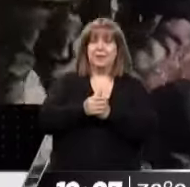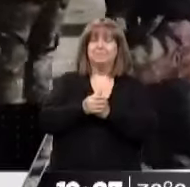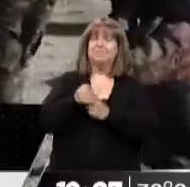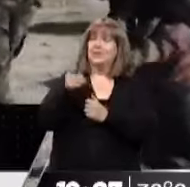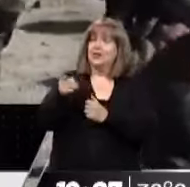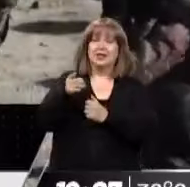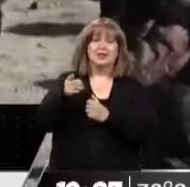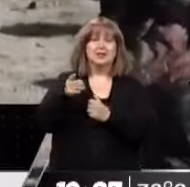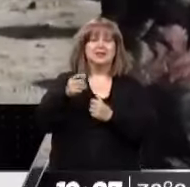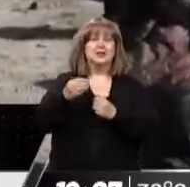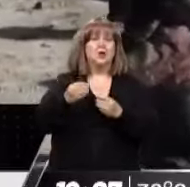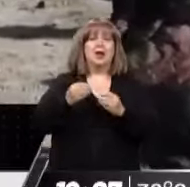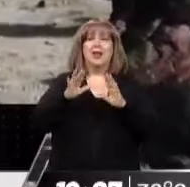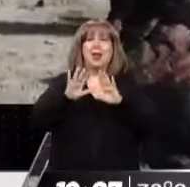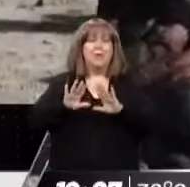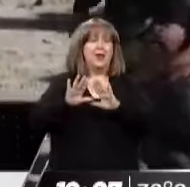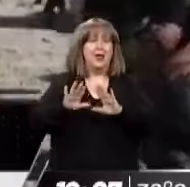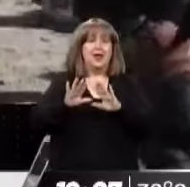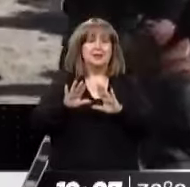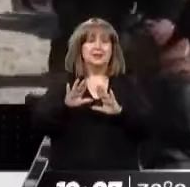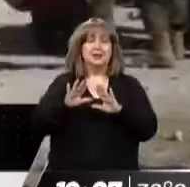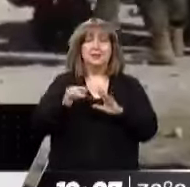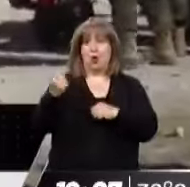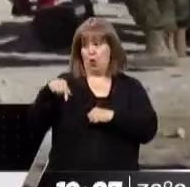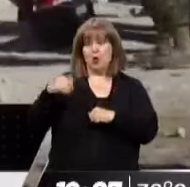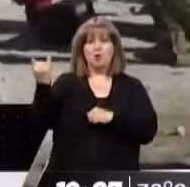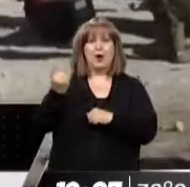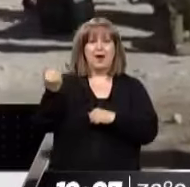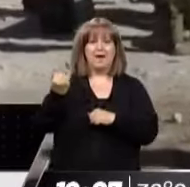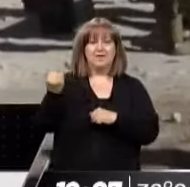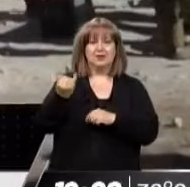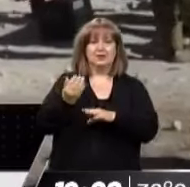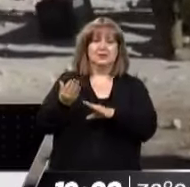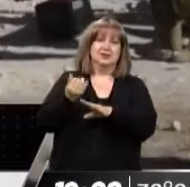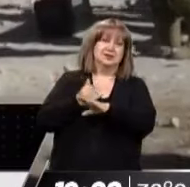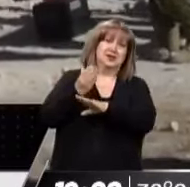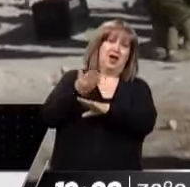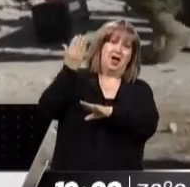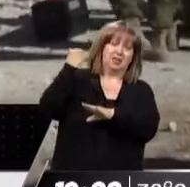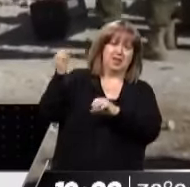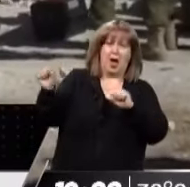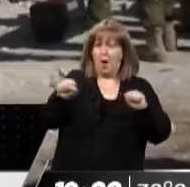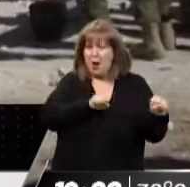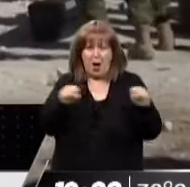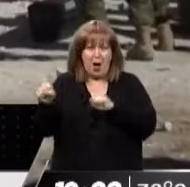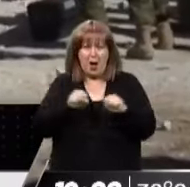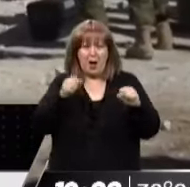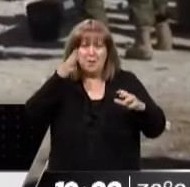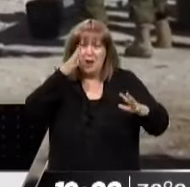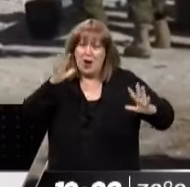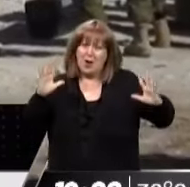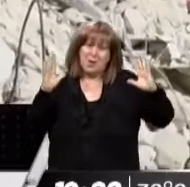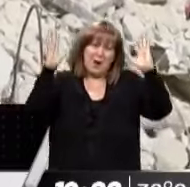más supervivientes se desvanecía este jueves en las zonas afectadas por el potente terremoto en Turquía y Siria, uno de los más mortíferos